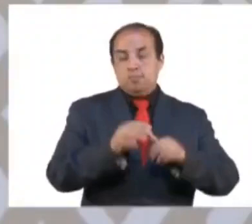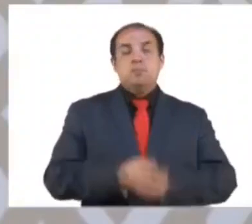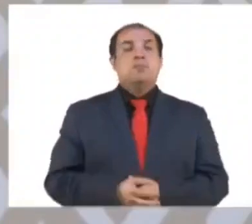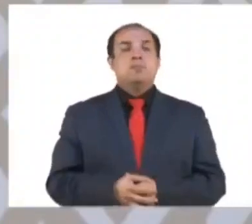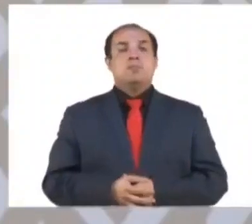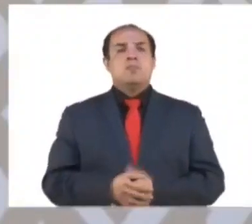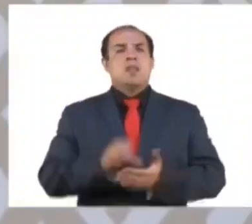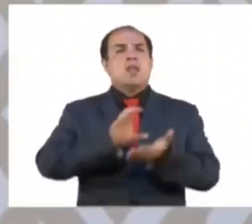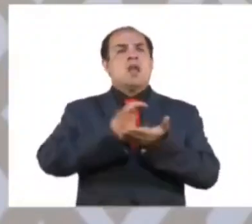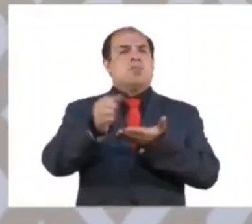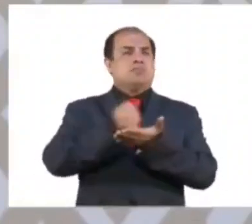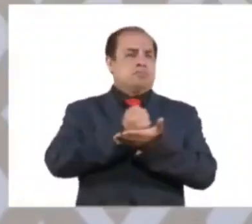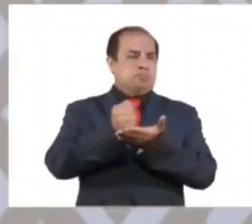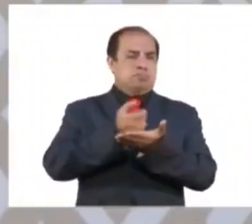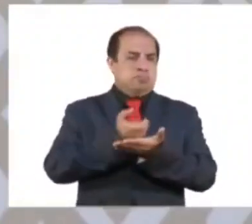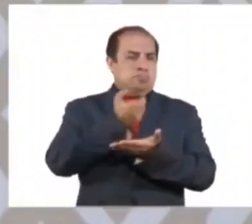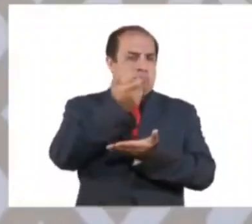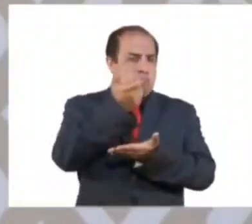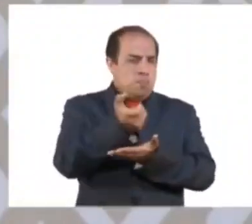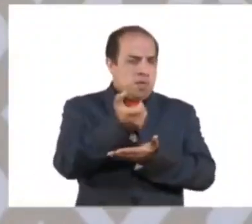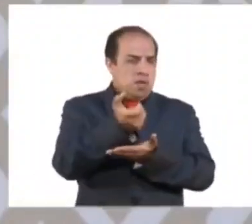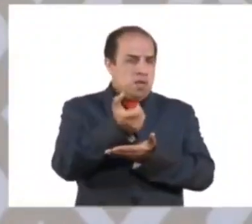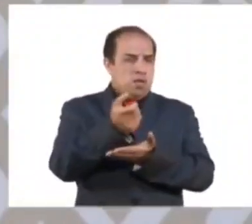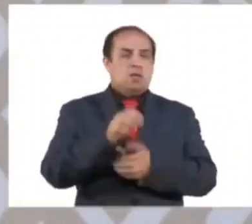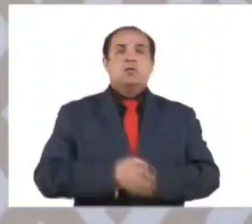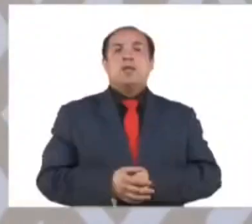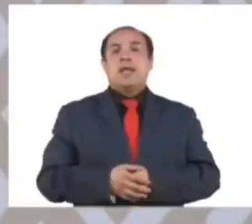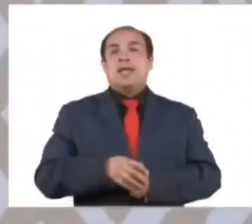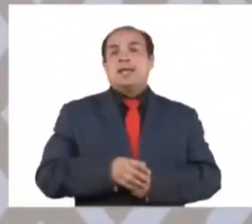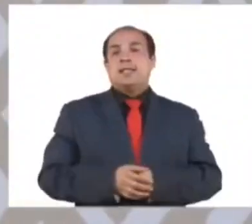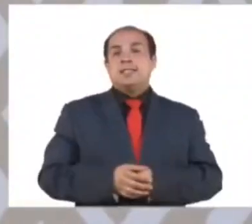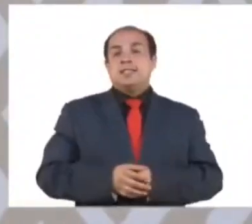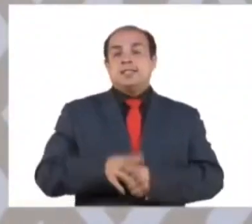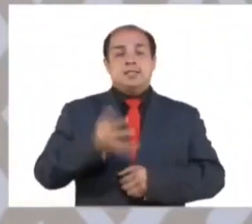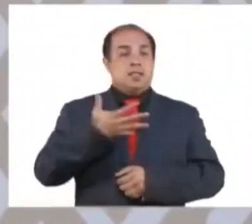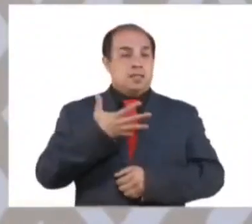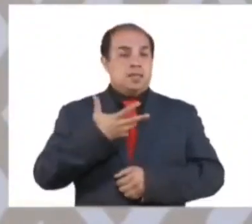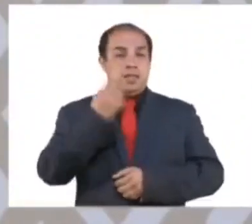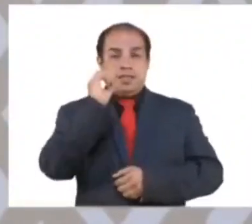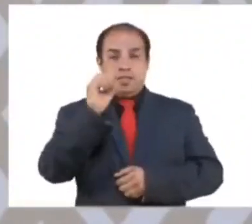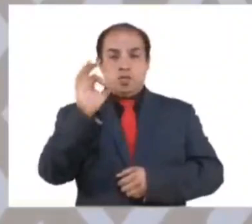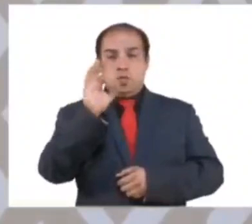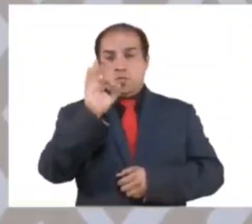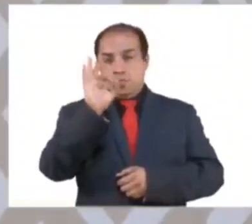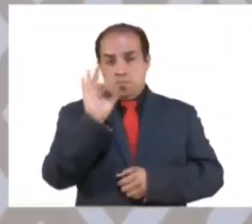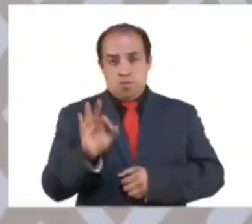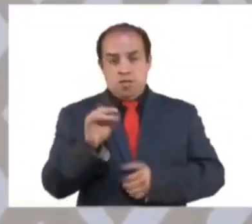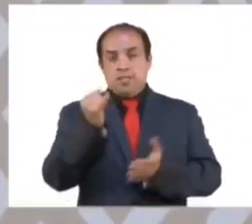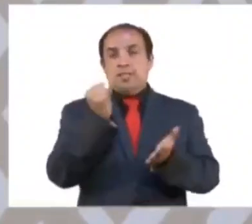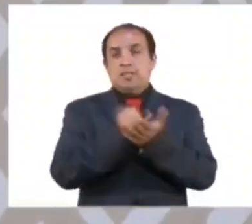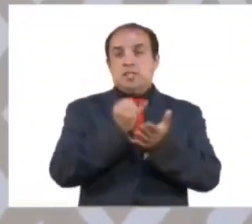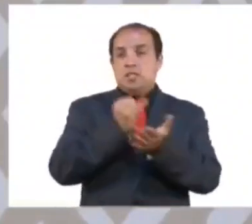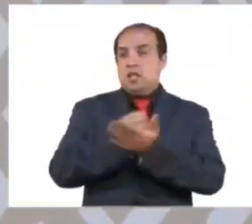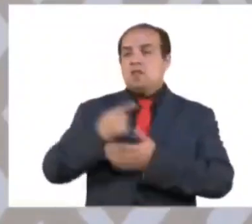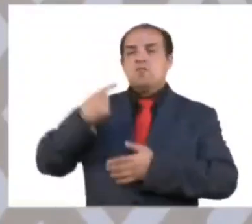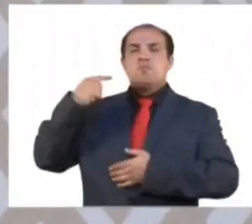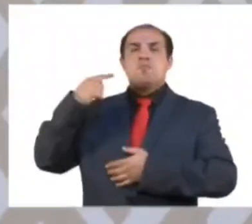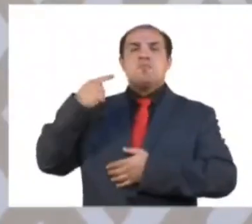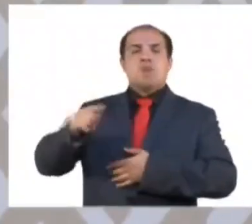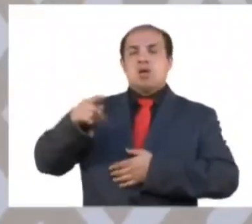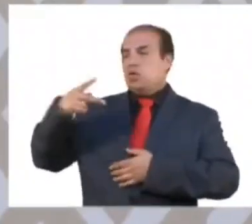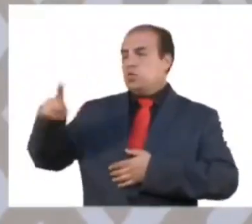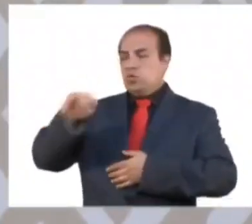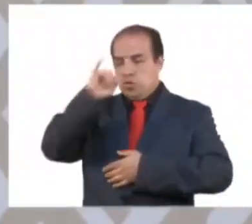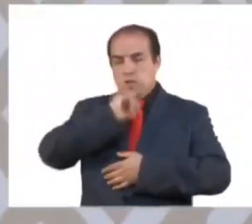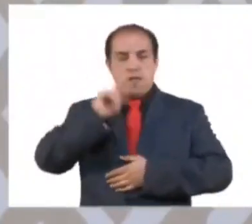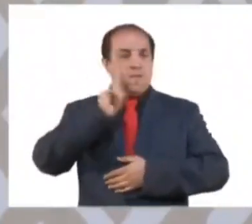créditos, ¿sí?, son del 0% de interés. Así lo dispuso la jefa de gobierno.